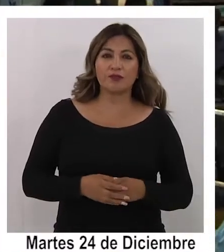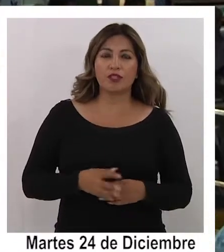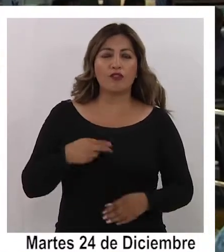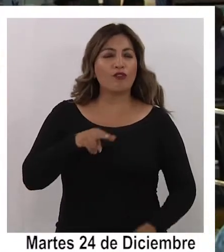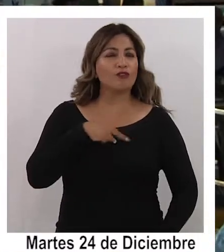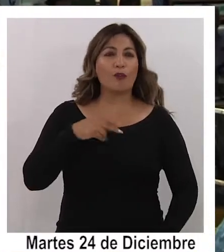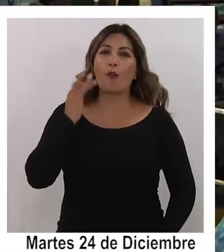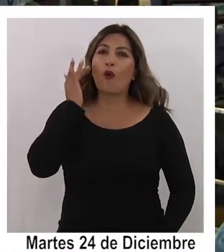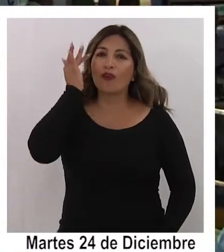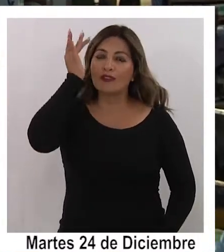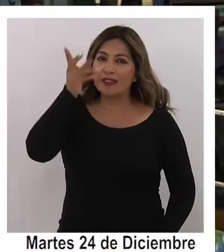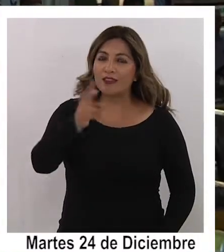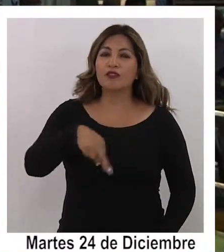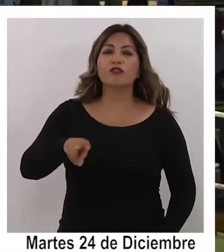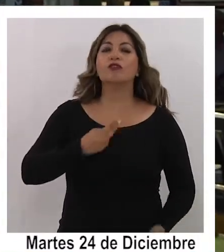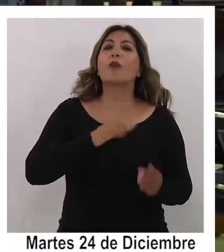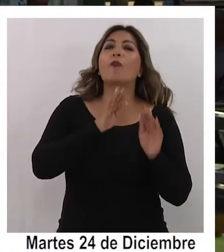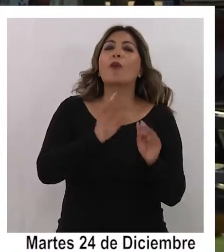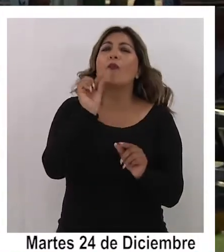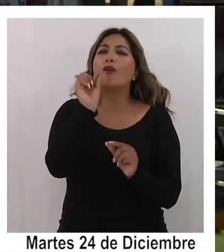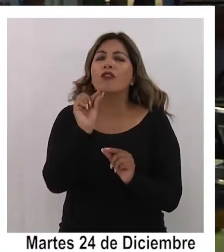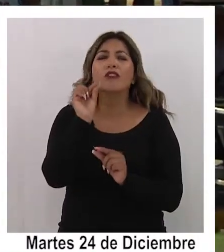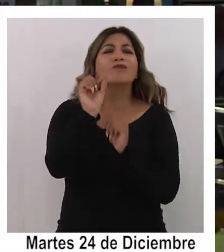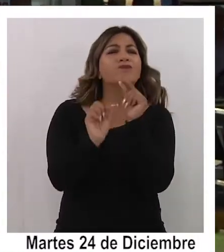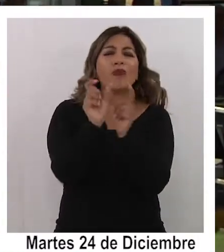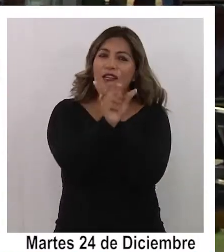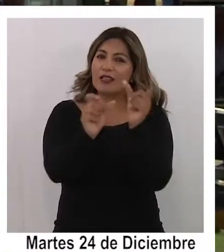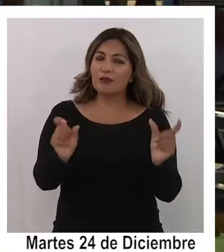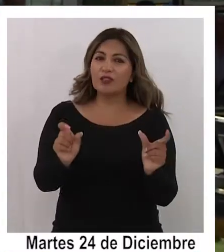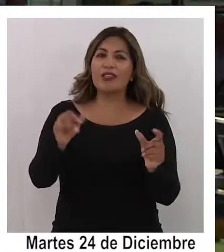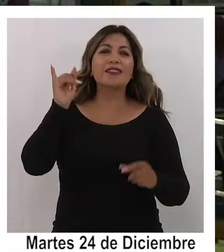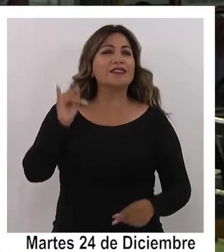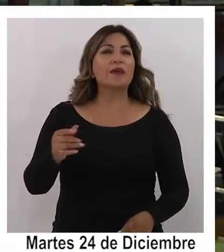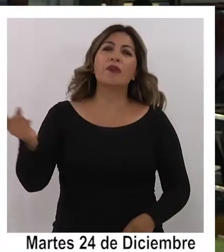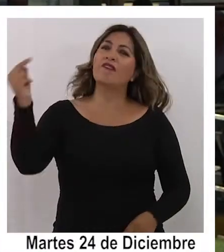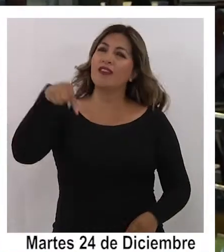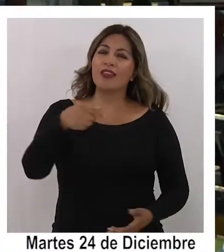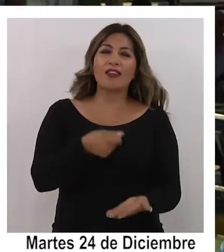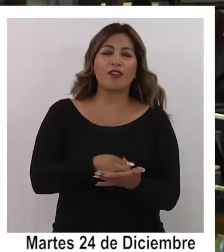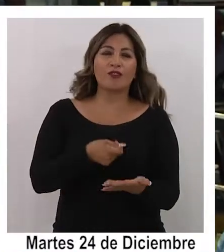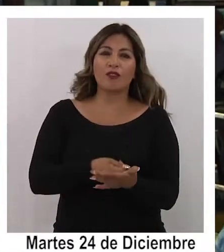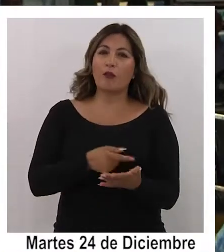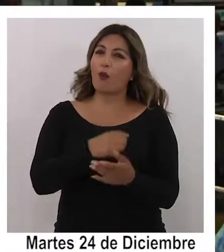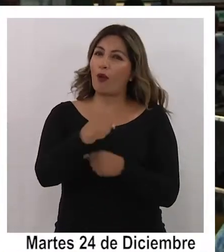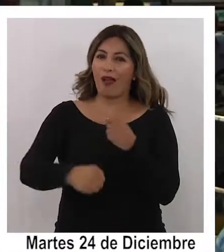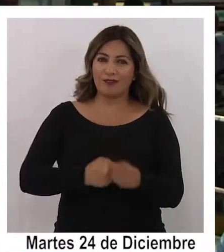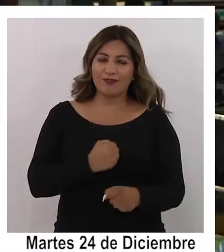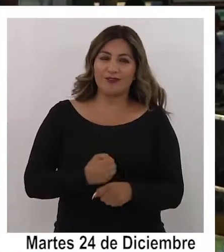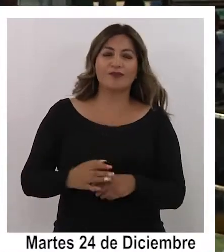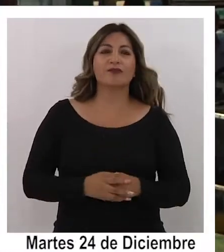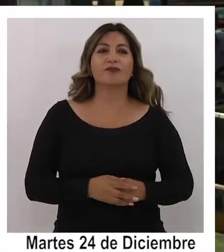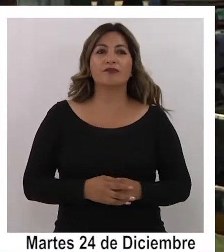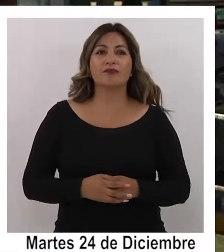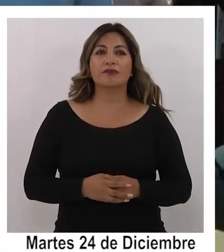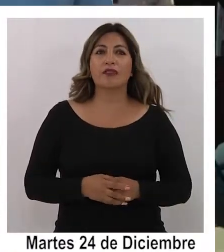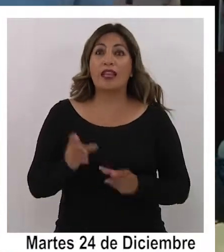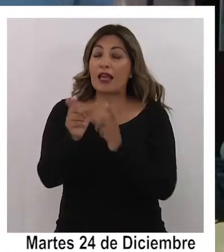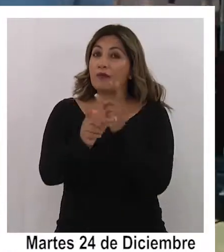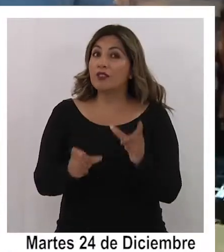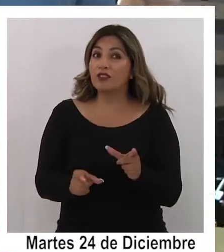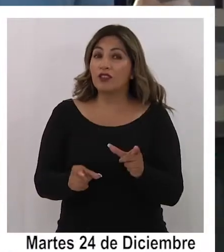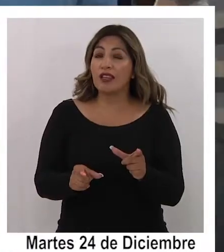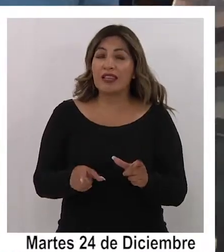esto. Muy contentos porque estamos aportando un granito de arena a nuestros clientes que nos favorecen durante todo el año.